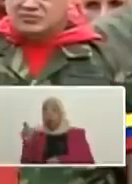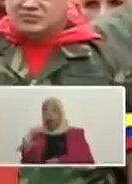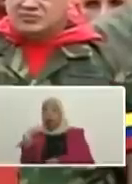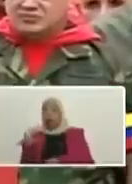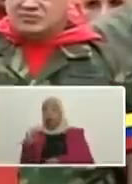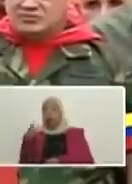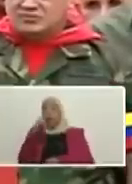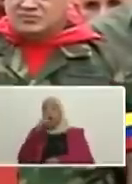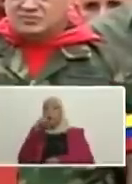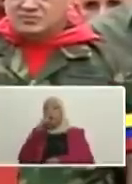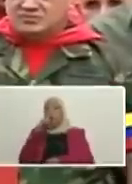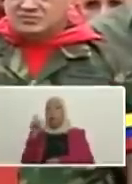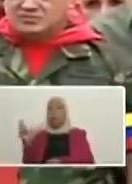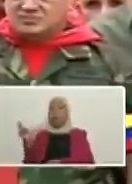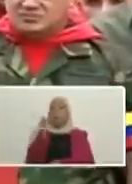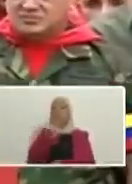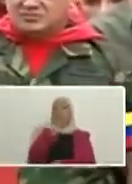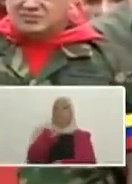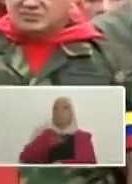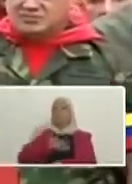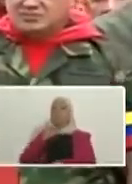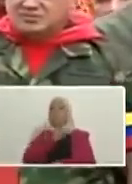Maduro no pasa de este mes.